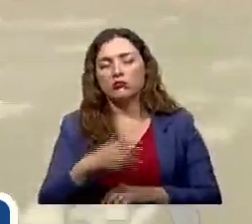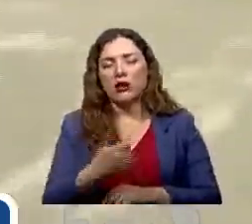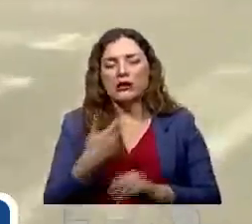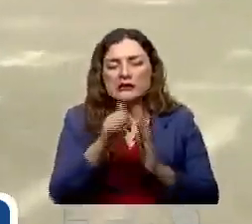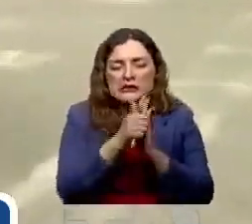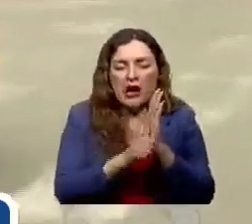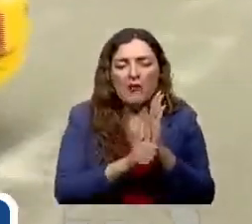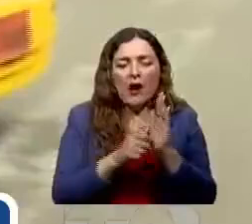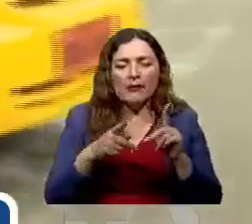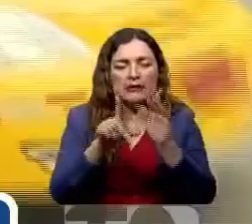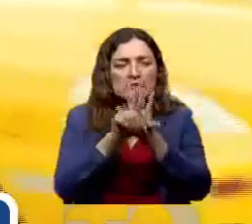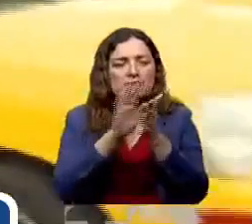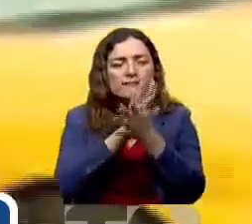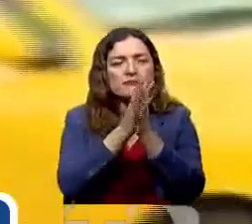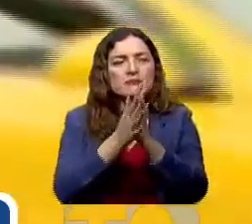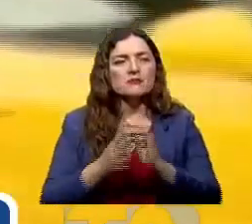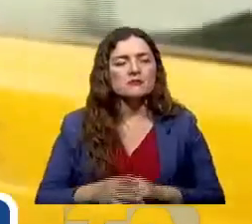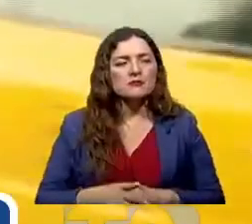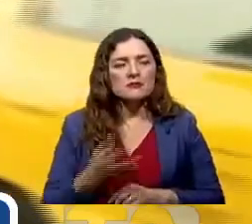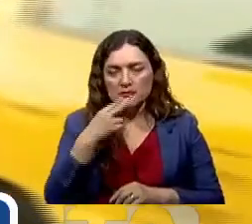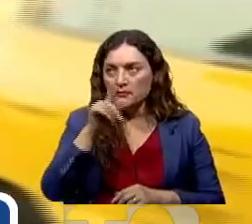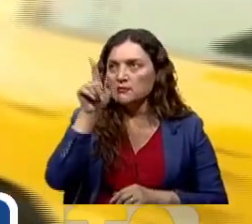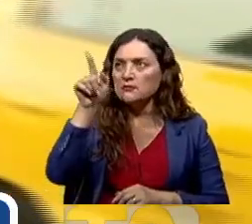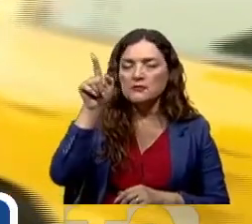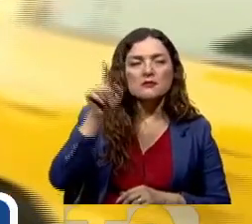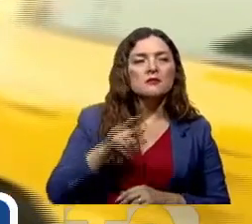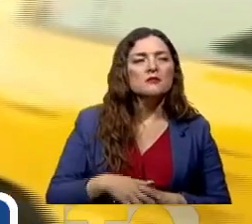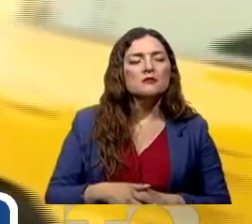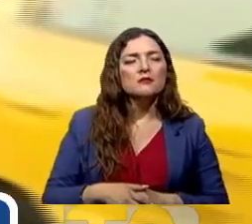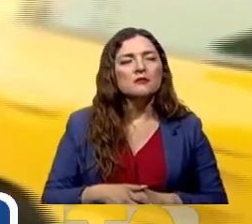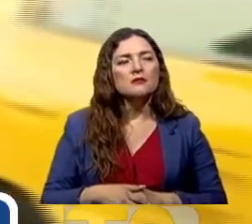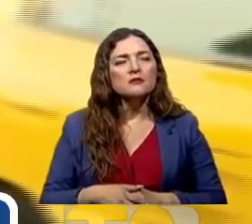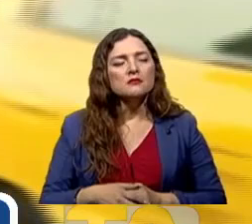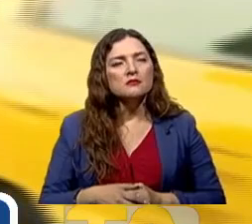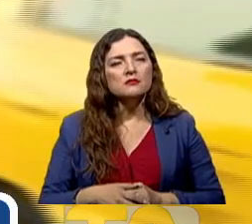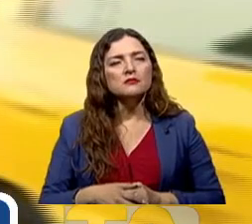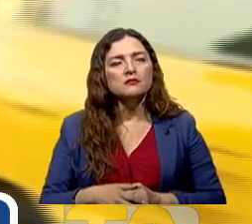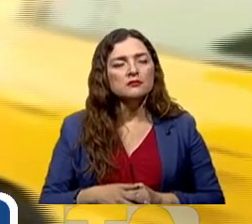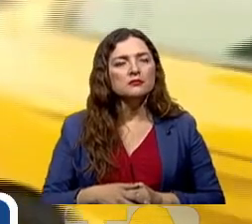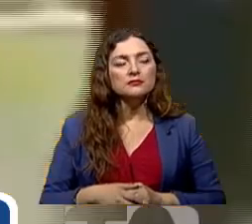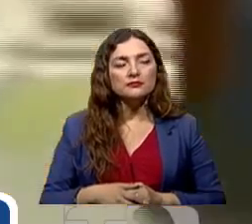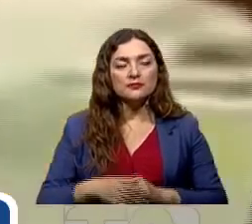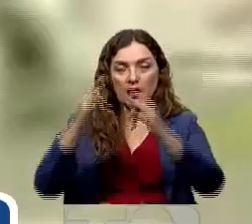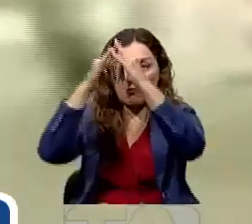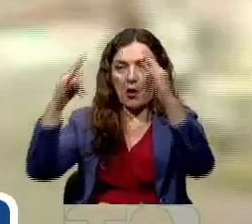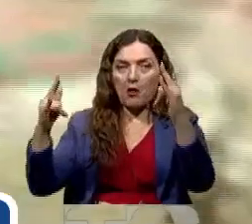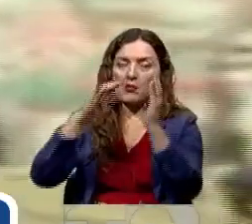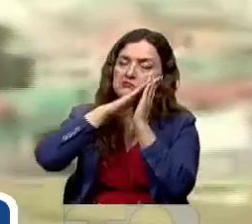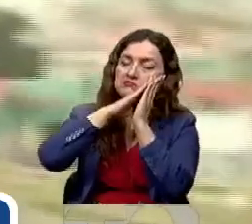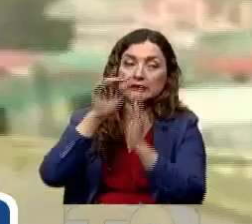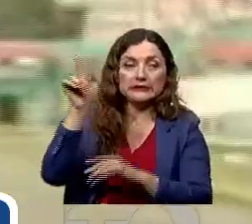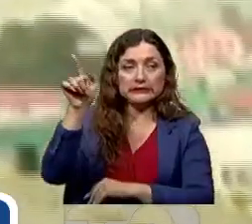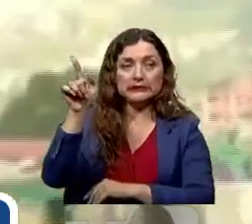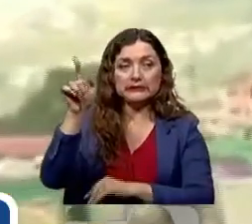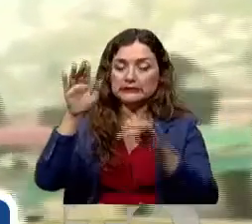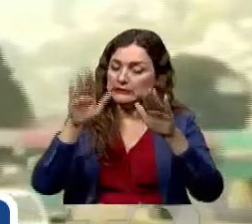principales problemas acá. Miren ustedes acá en la parte de arriba cómo se encuentran también retirando personas que todavía siguen en la parte de arriba.